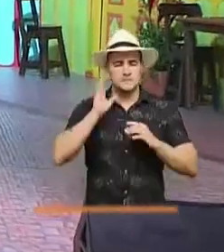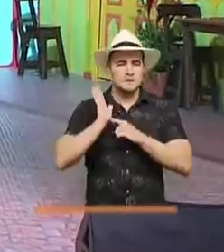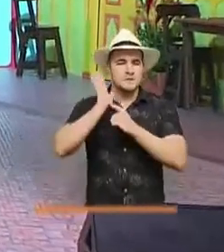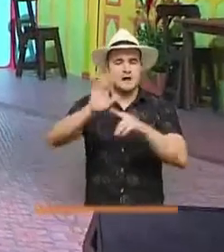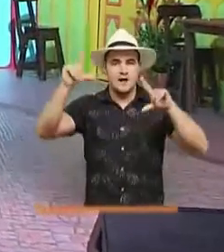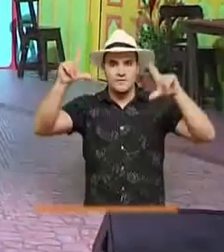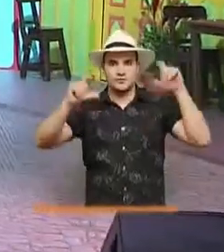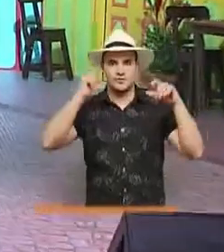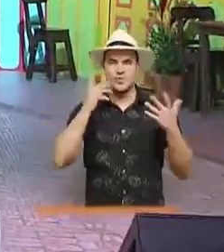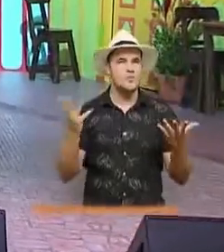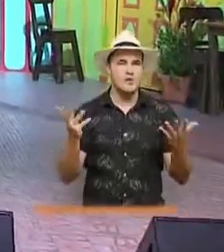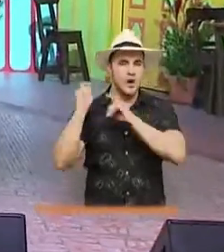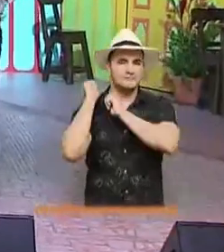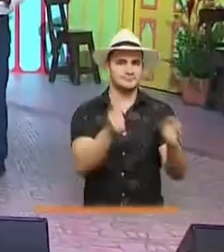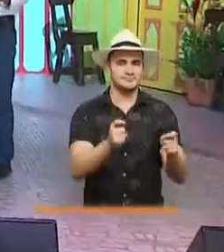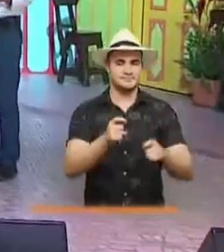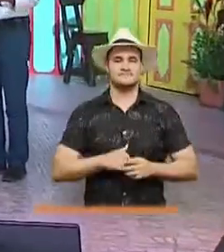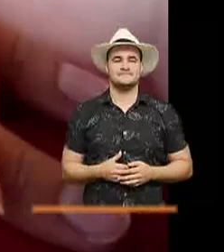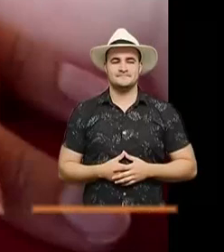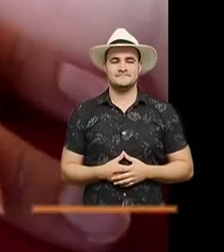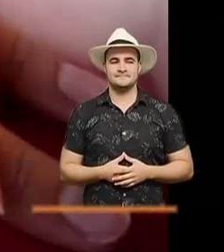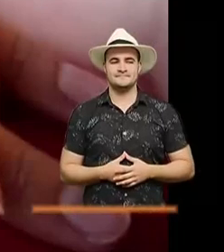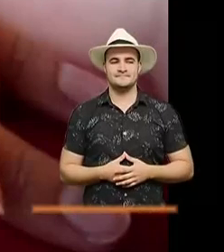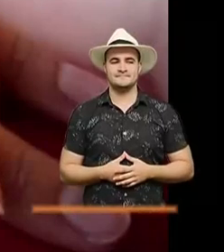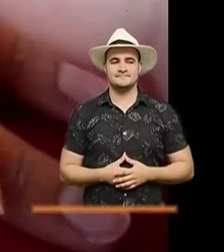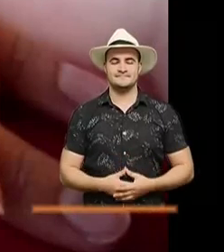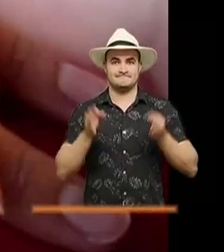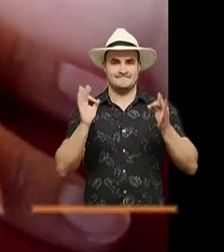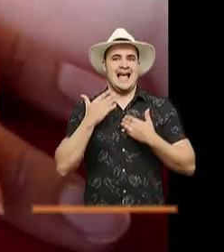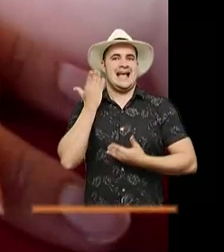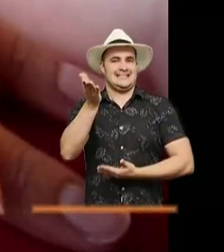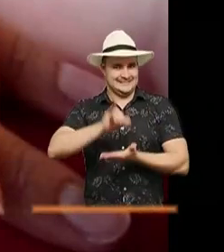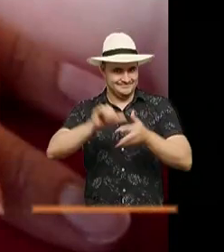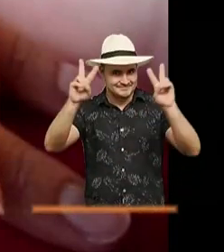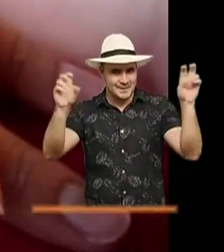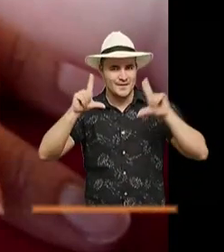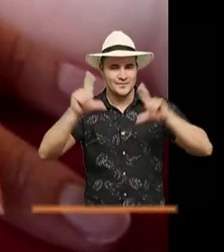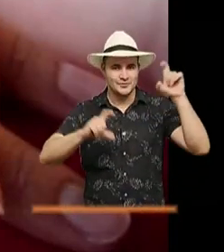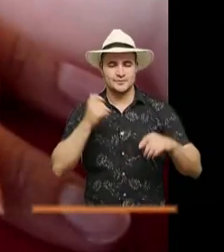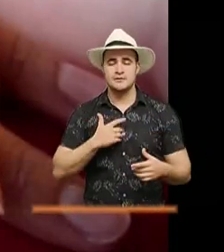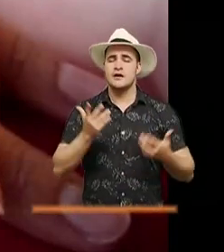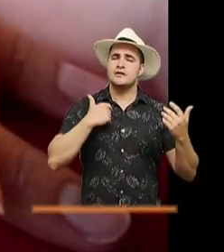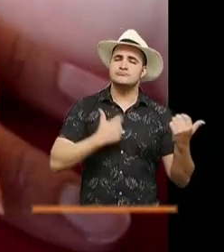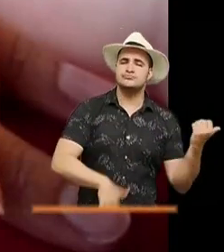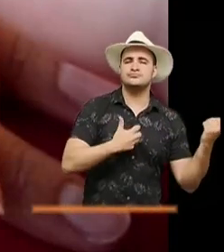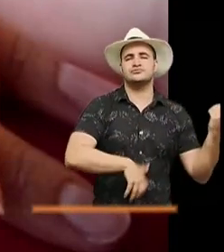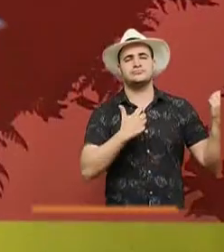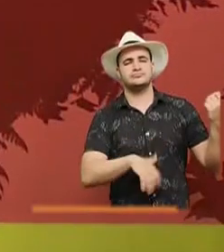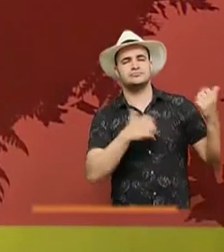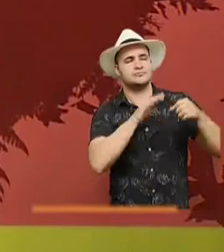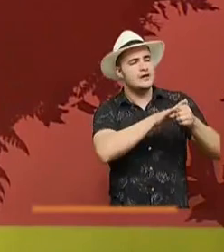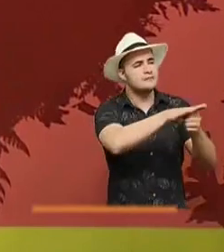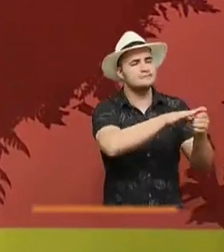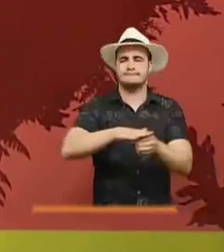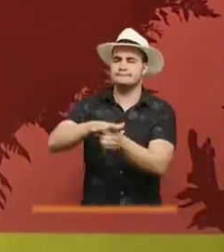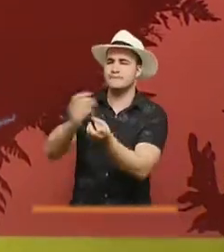para ellos, por favor, estamos listos. Son nuestro gran cancionero, bambucos y sanjuaneros,